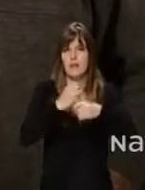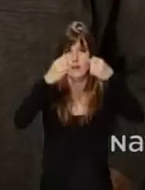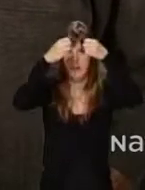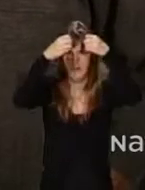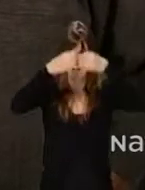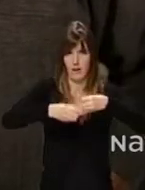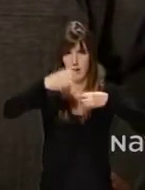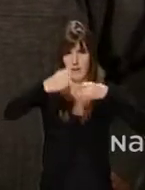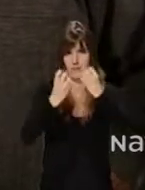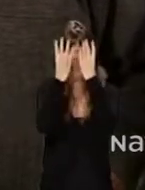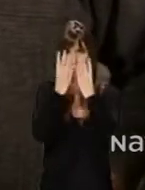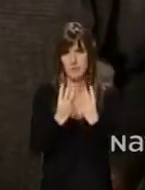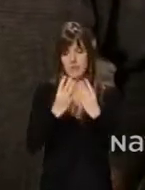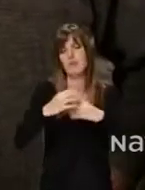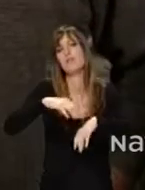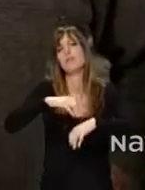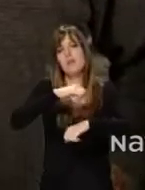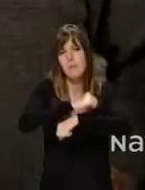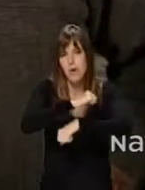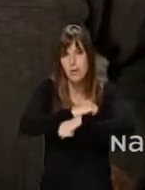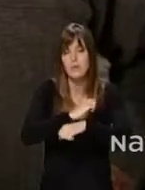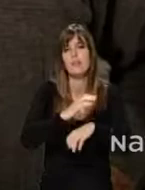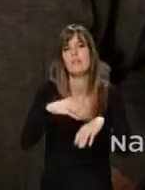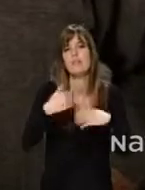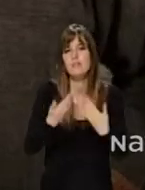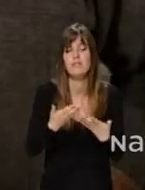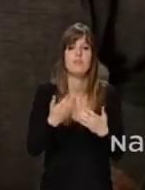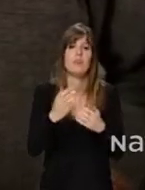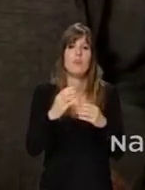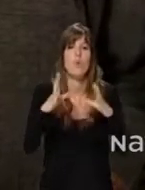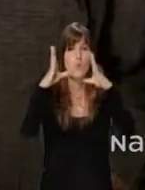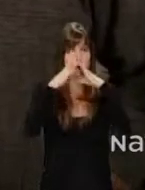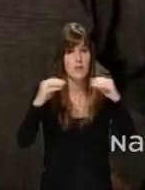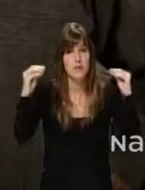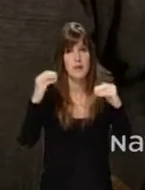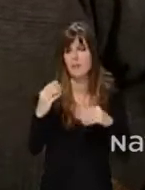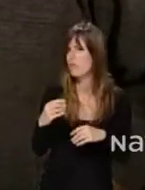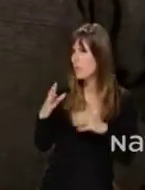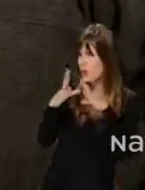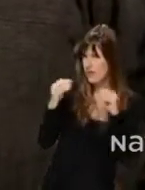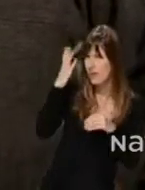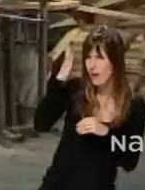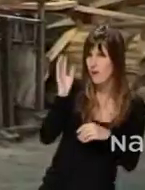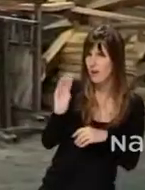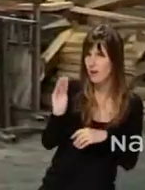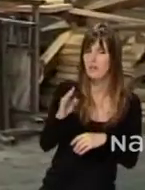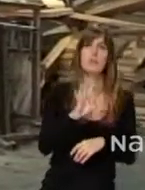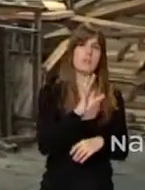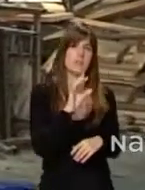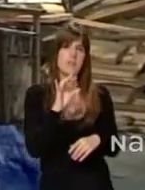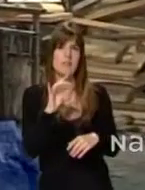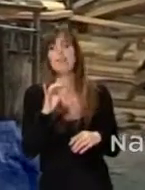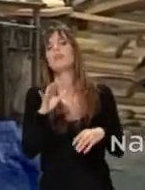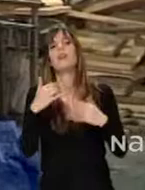balcones. Y yo trabajé mucho también para la universidad. ¿A la Universidad de Navarra? Sí, hasta para